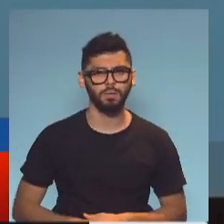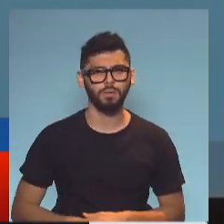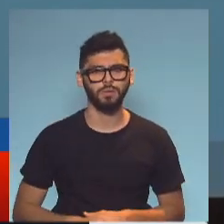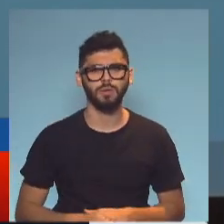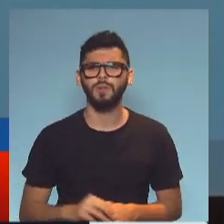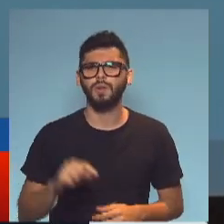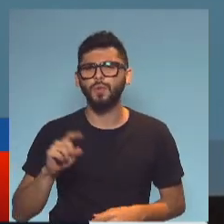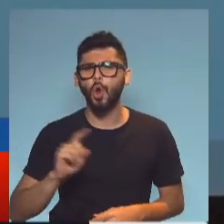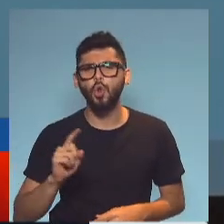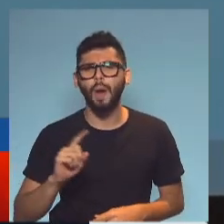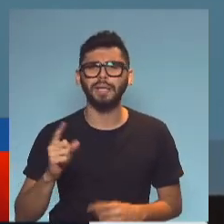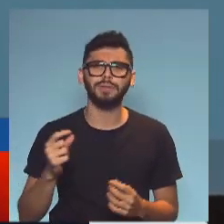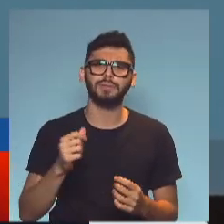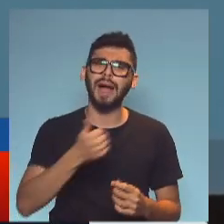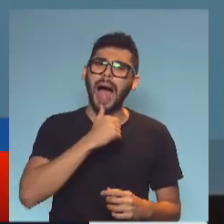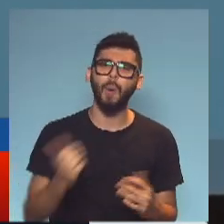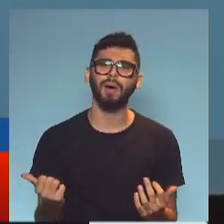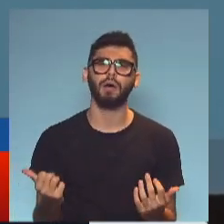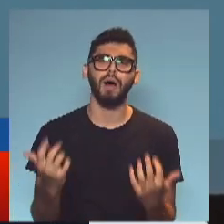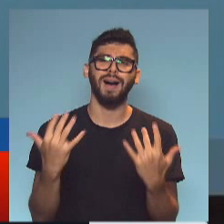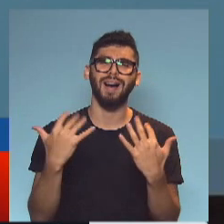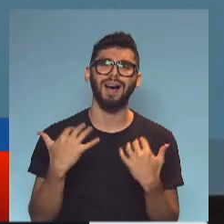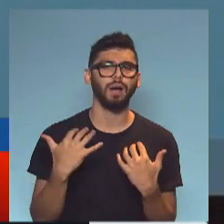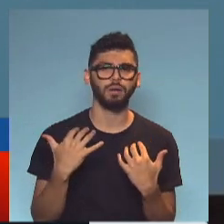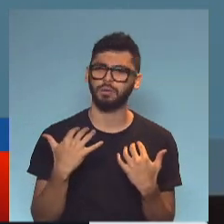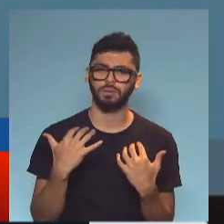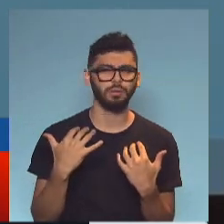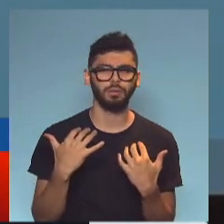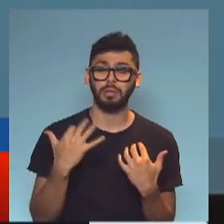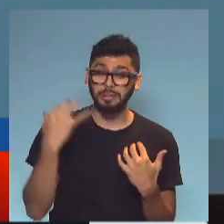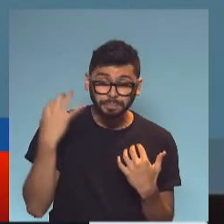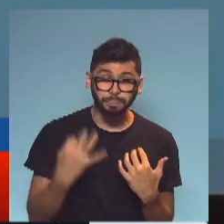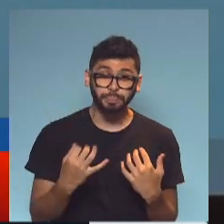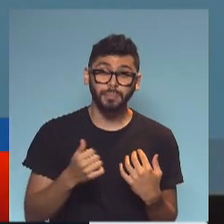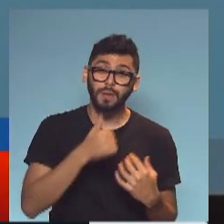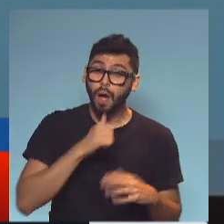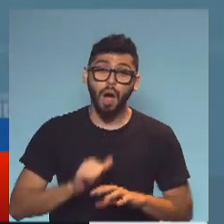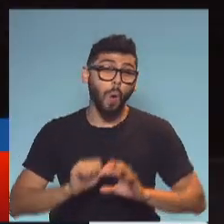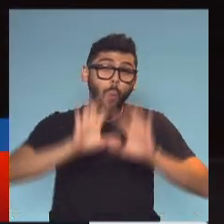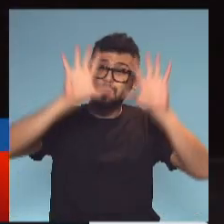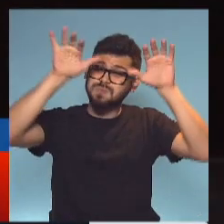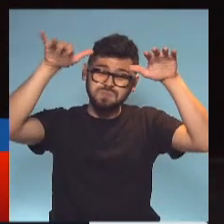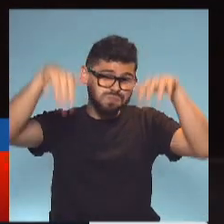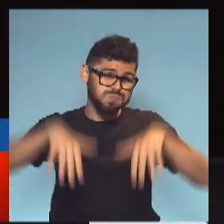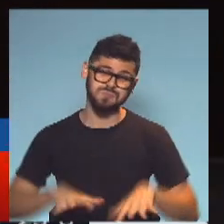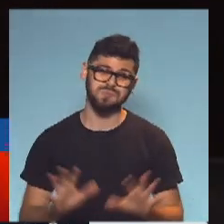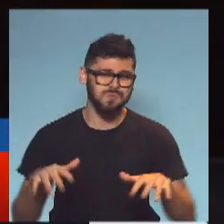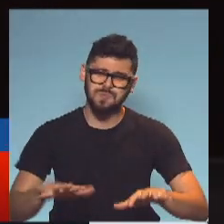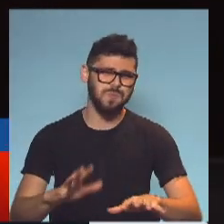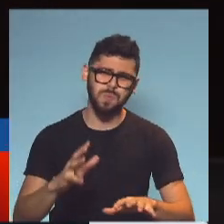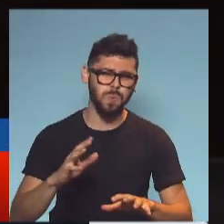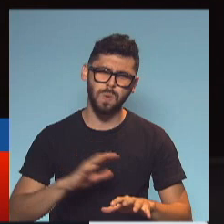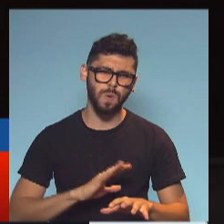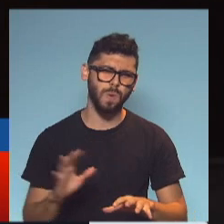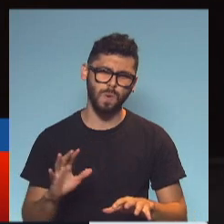No es una ola lo que está pasando. Me animo a decir que es un tsunami. Yo lo que quiero